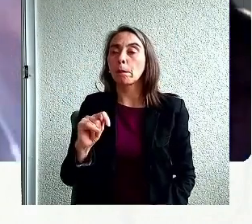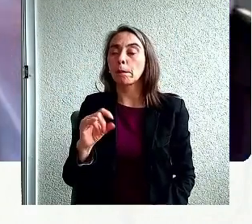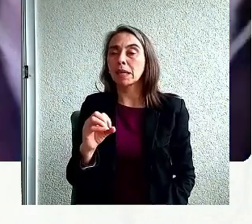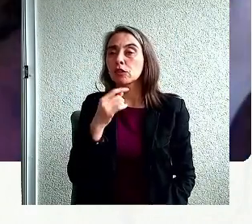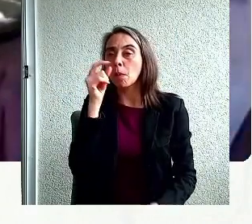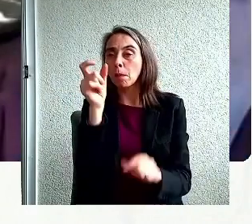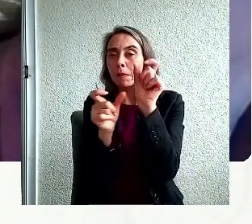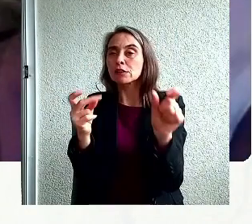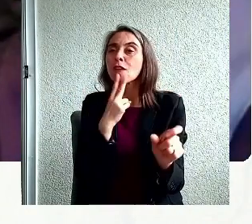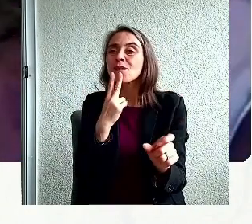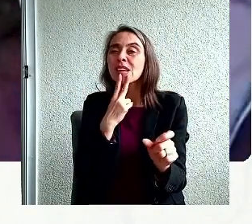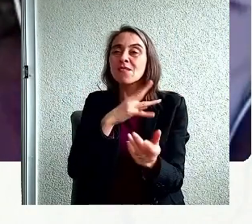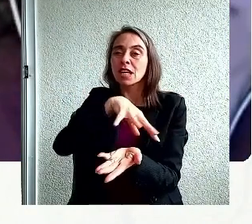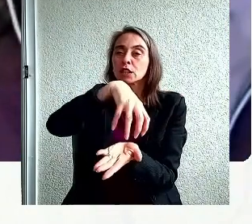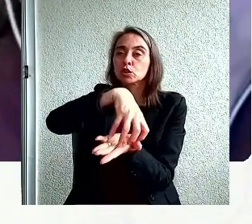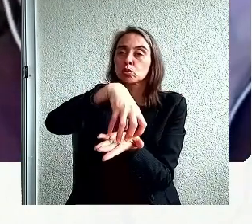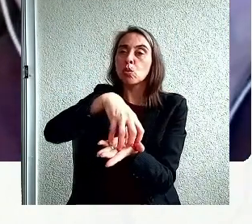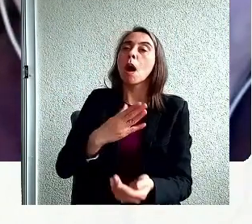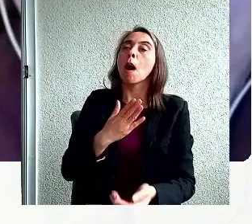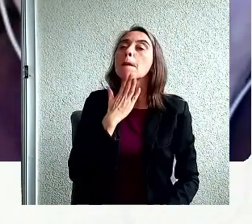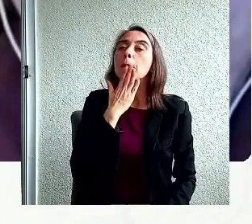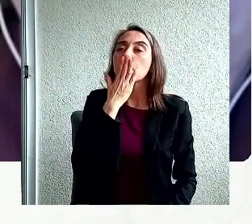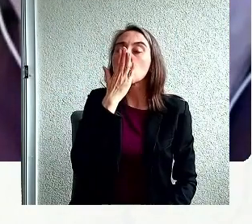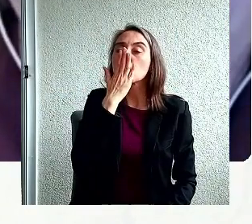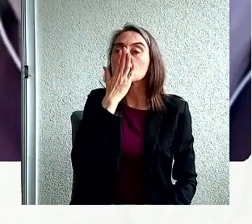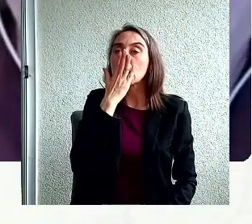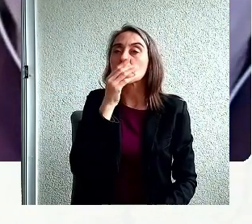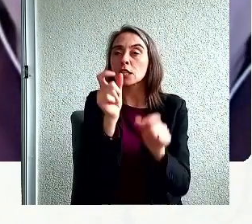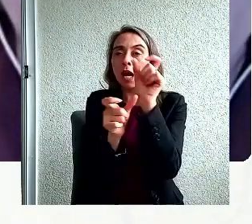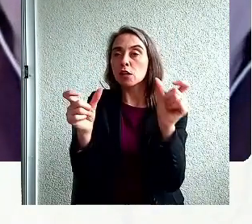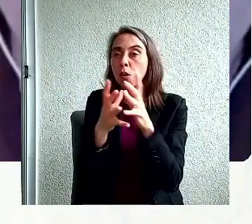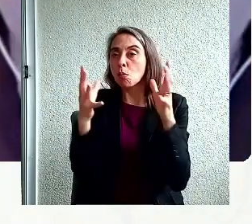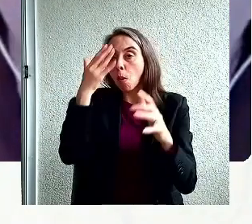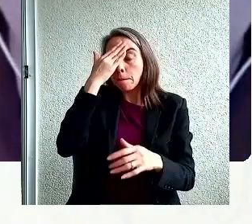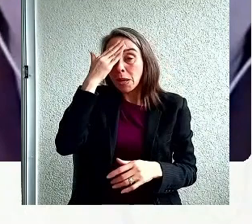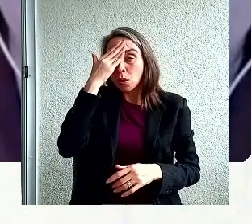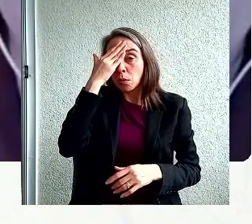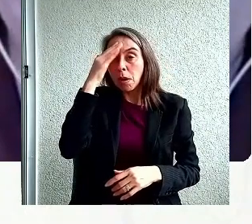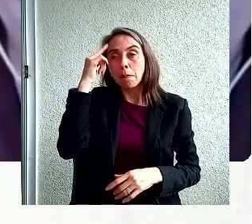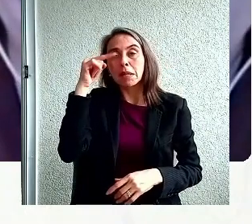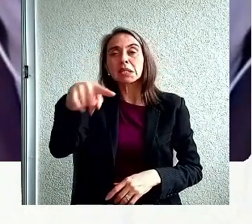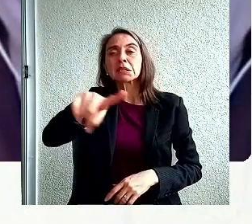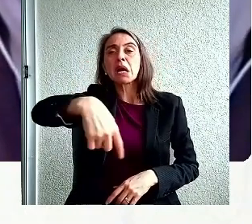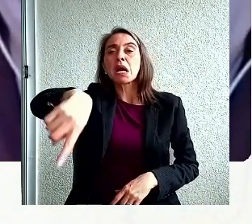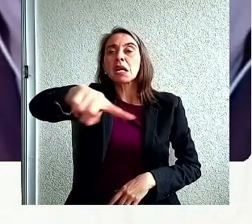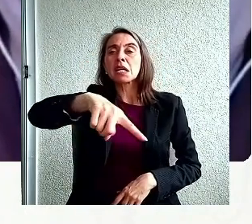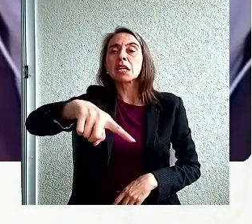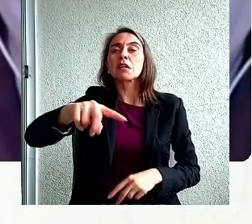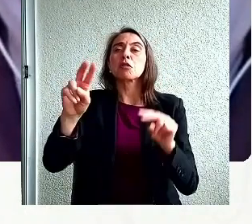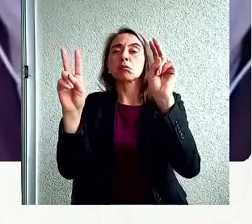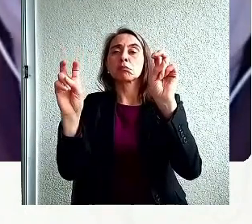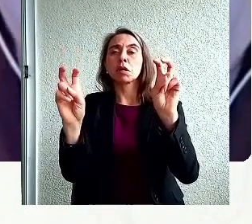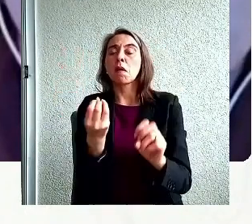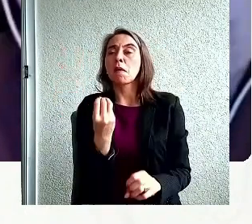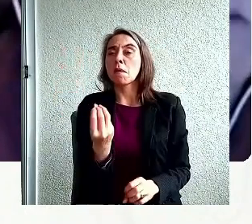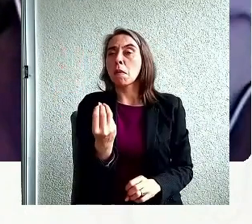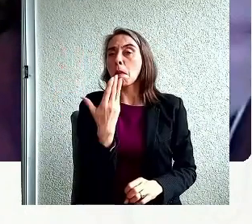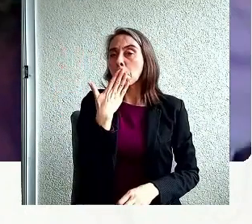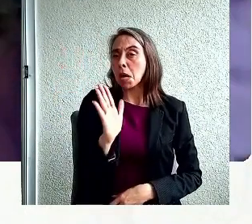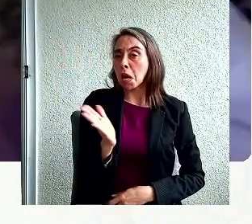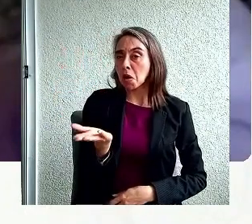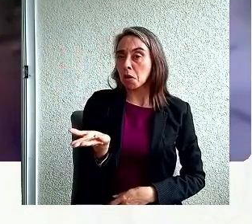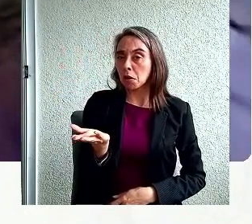diría, para ellos debería ser algo, entre comillas, bueno, porque les acerca una mejora del clima, ¿no? Entonces, ¿puedes comentar acerca de